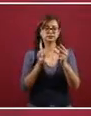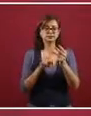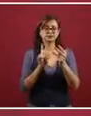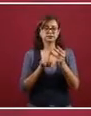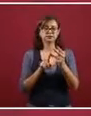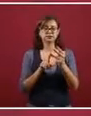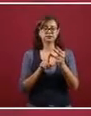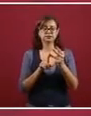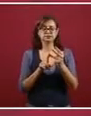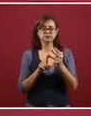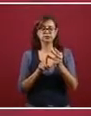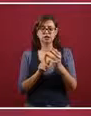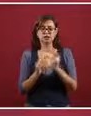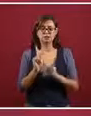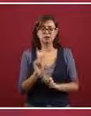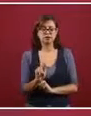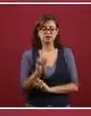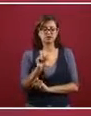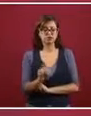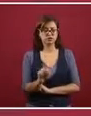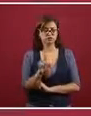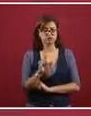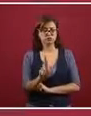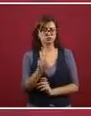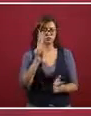es el plan de reconstrucción